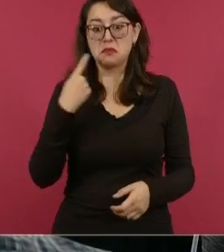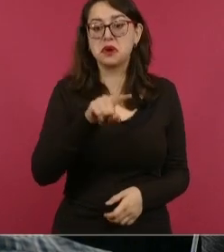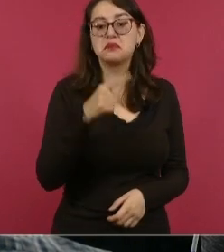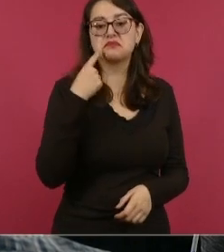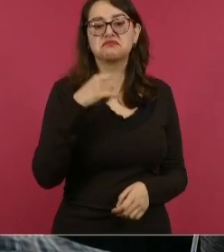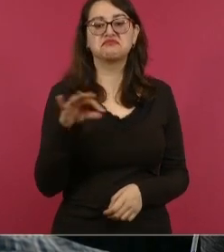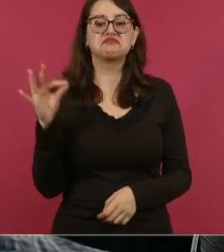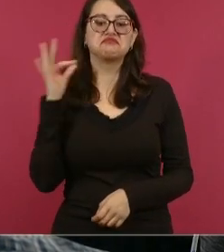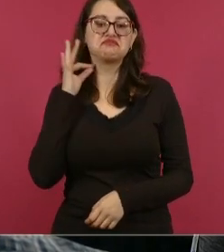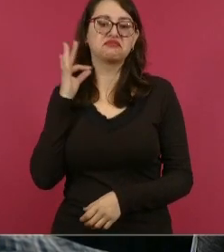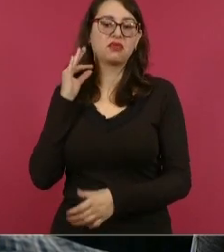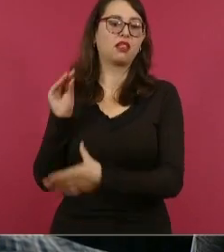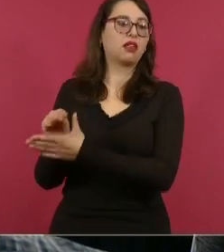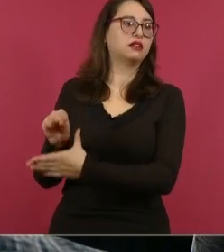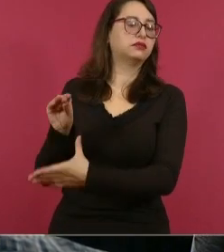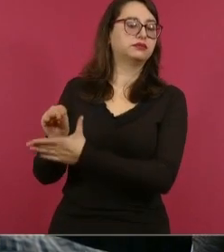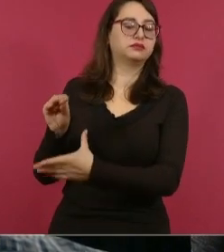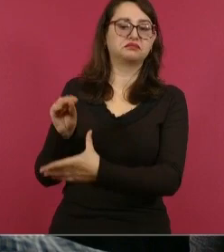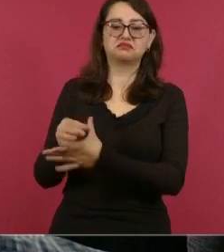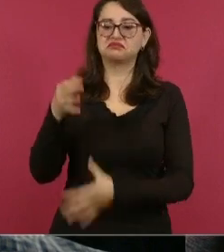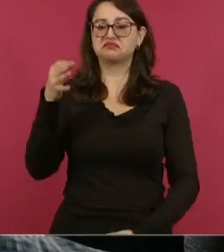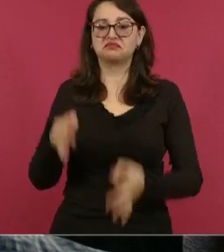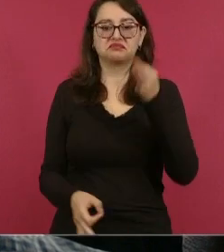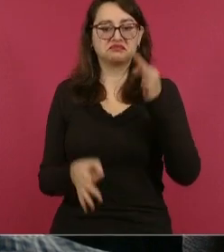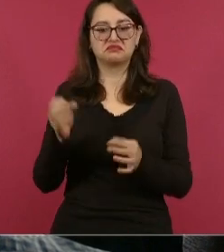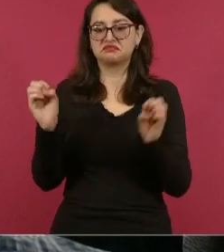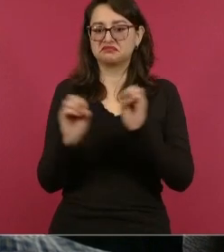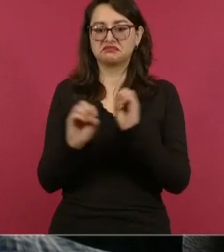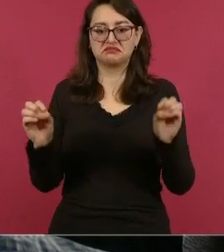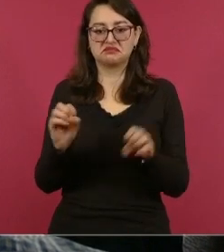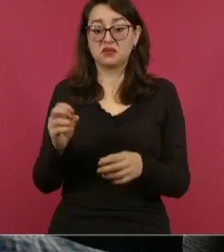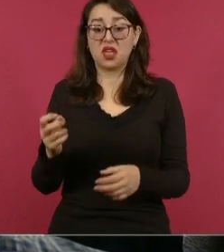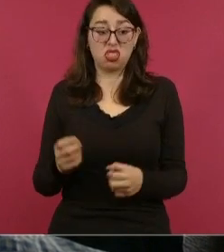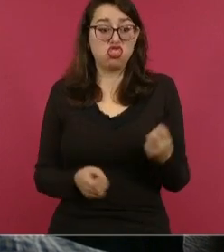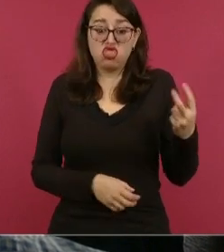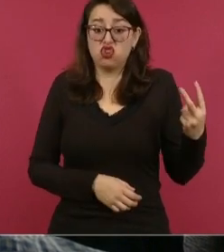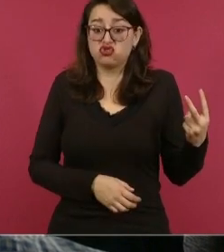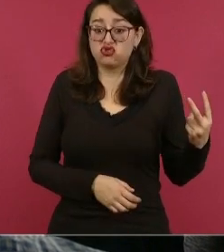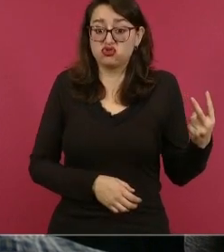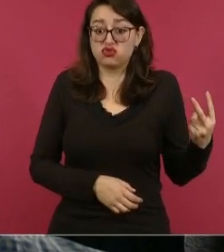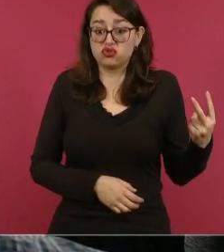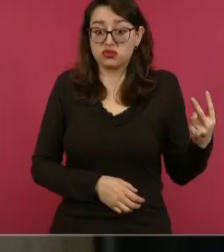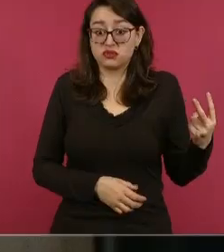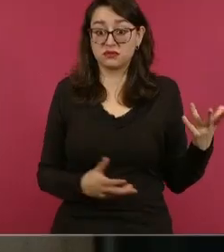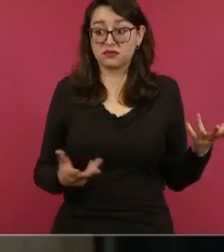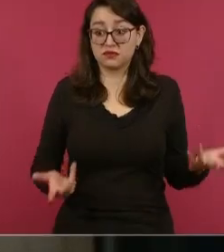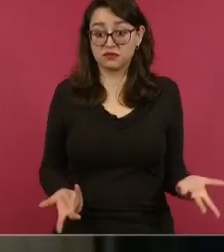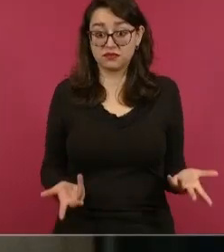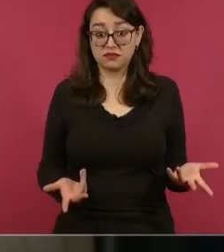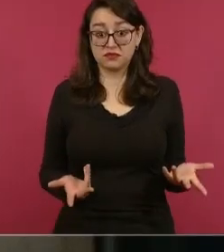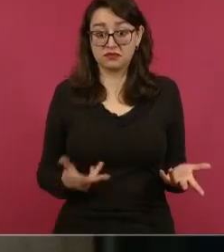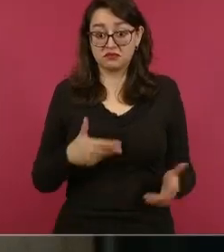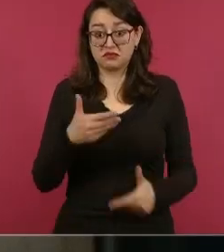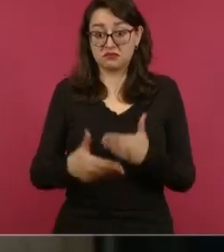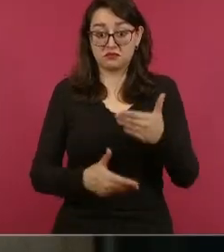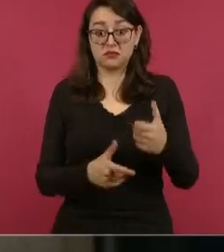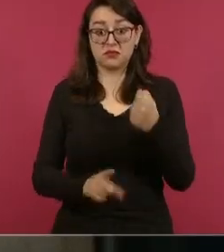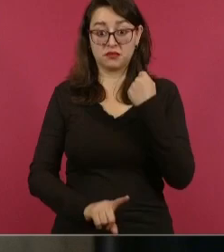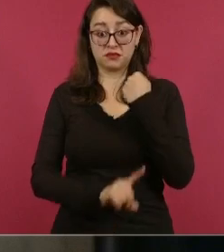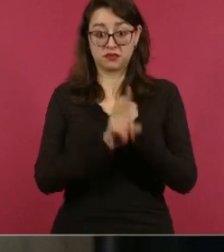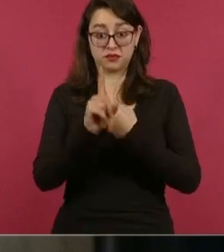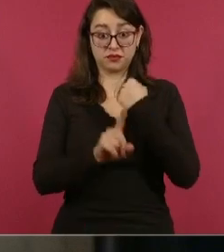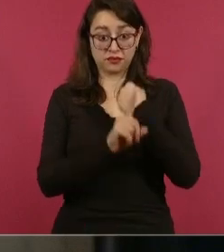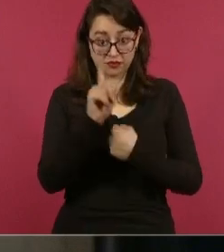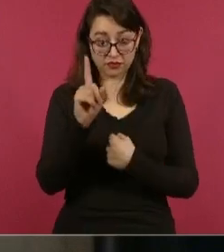la Fiscalía no ha judicializado más que 2 carpetas de investigación, sin mayores consecuencias. Justo